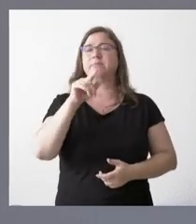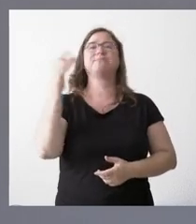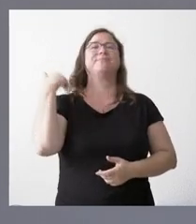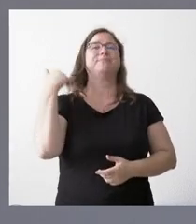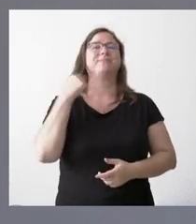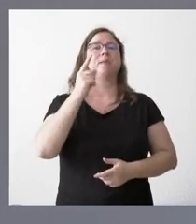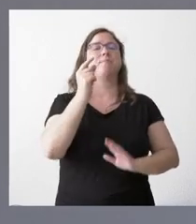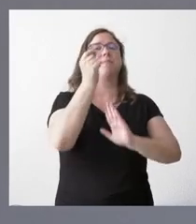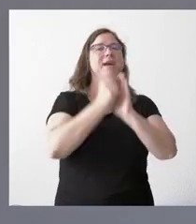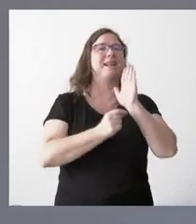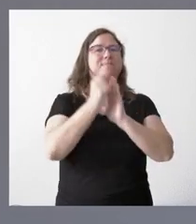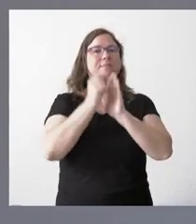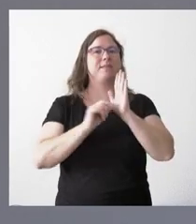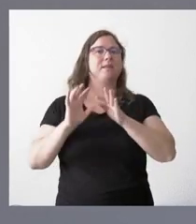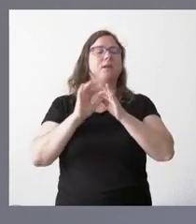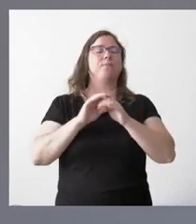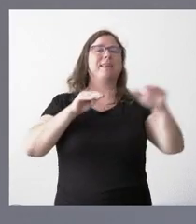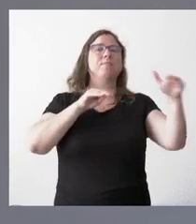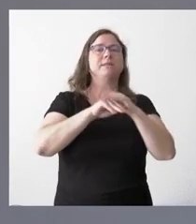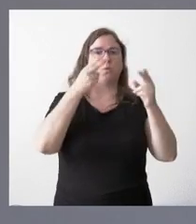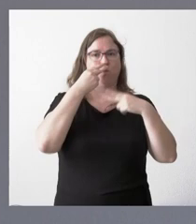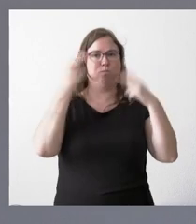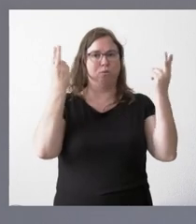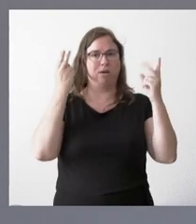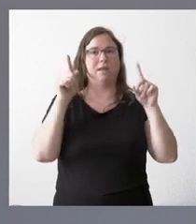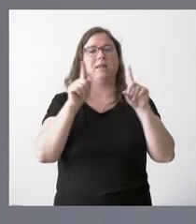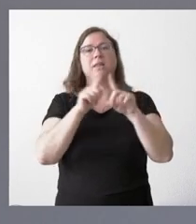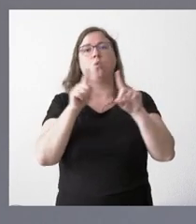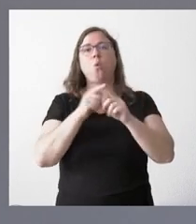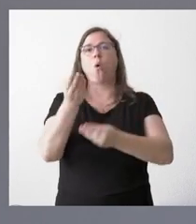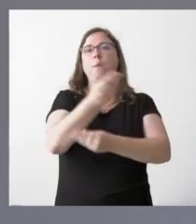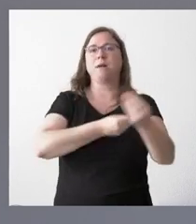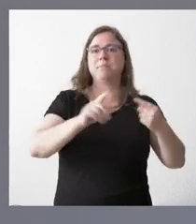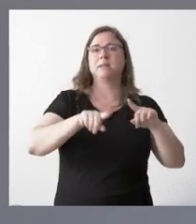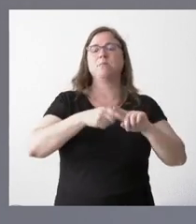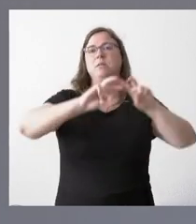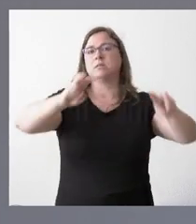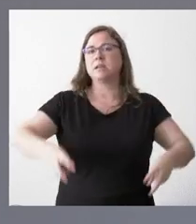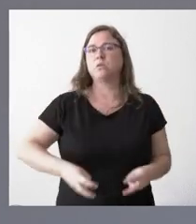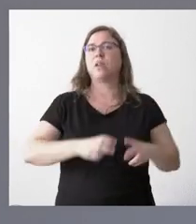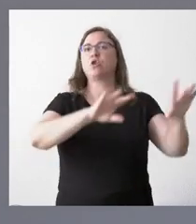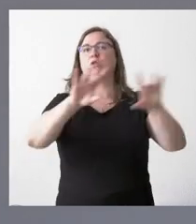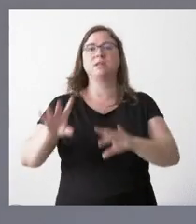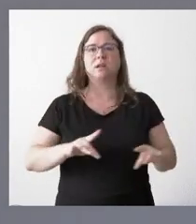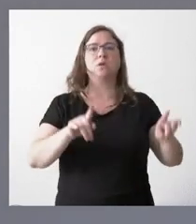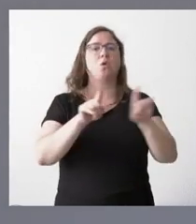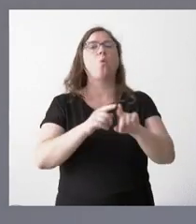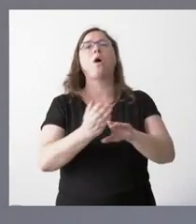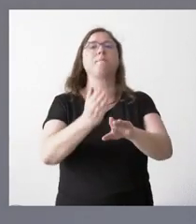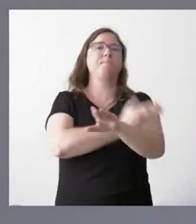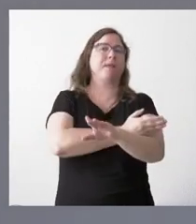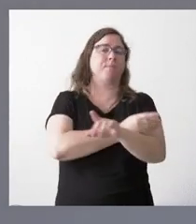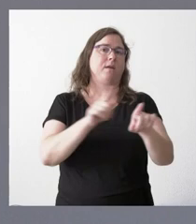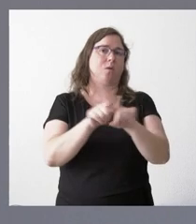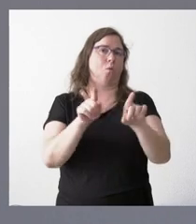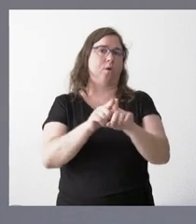medidas que aprobamos que tenían que ver con inversiones públicas, con la repoblación ambiental, con la restauración del territorio en las condiciones previas a ese